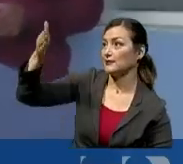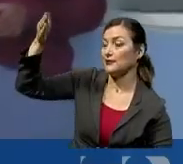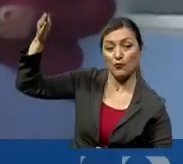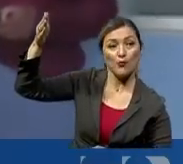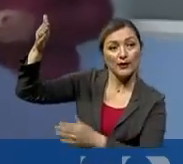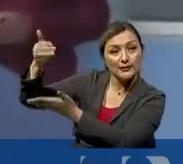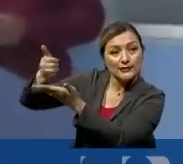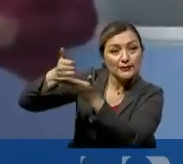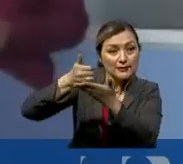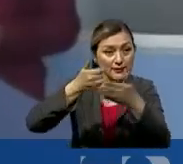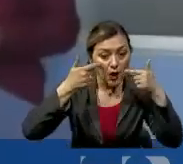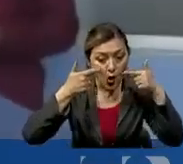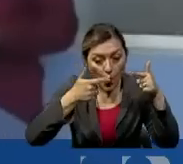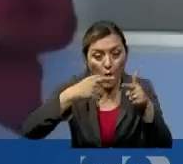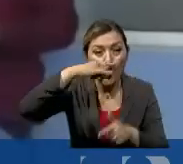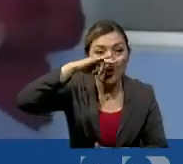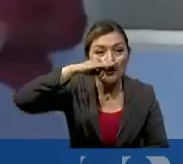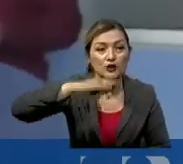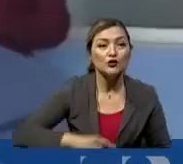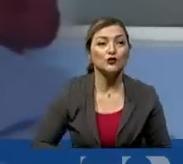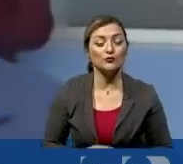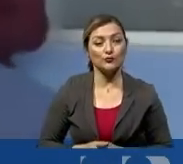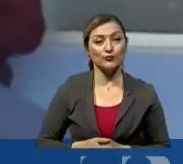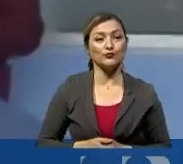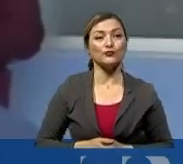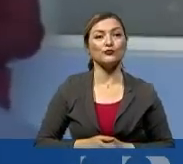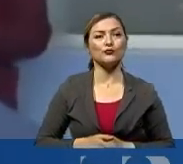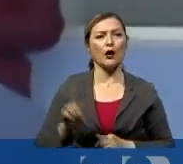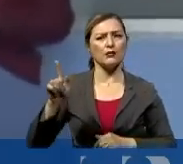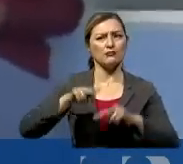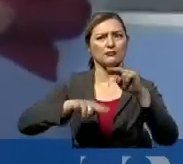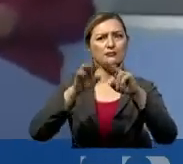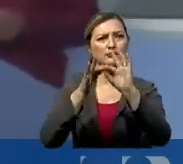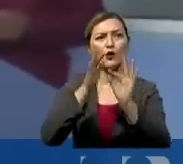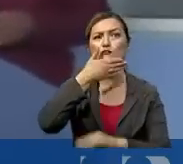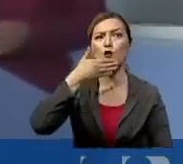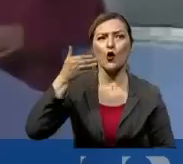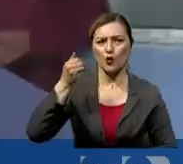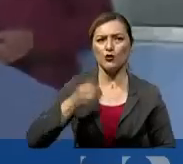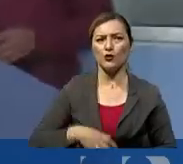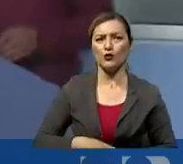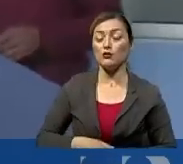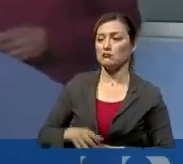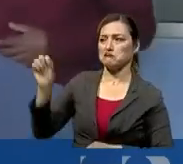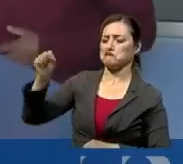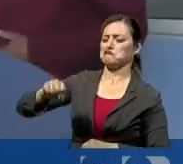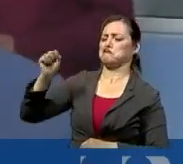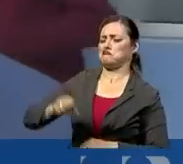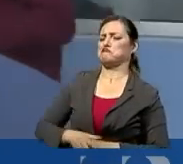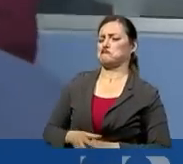también ayude al cuidado de los más pequeños. Acá se han hecho obras de mejoramiento de esta unidad educativa. Indudablemente, y esto ha sido con el debido